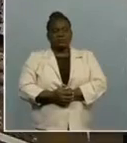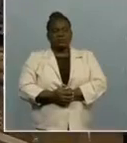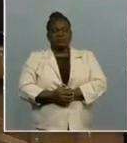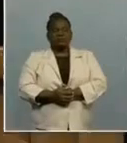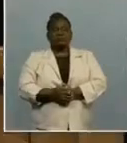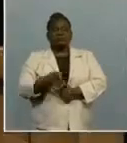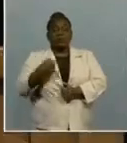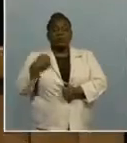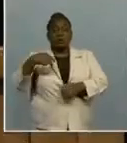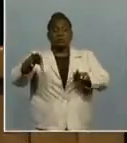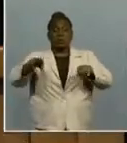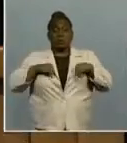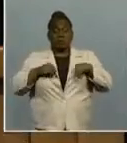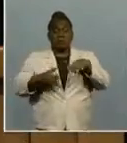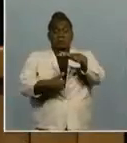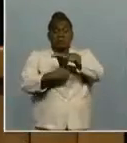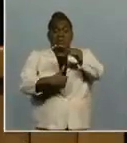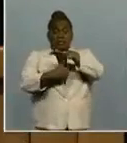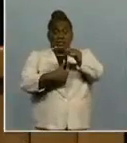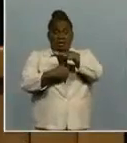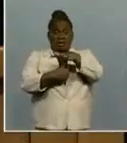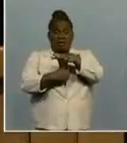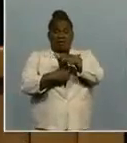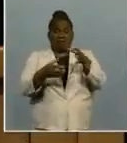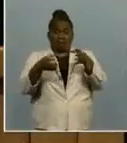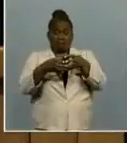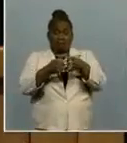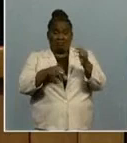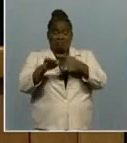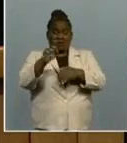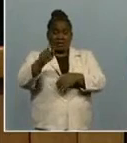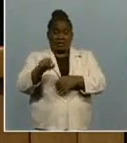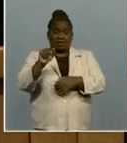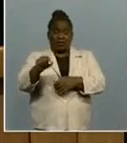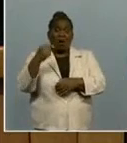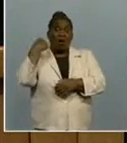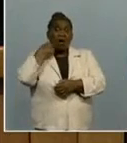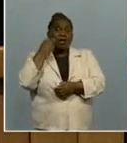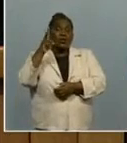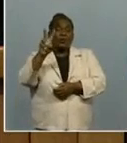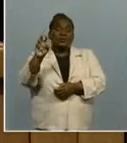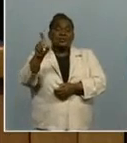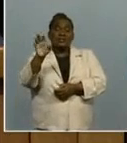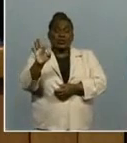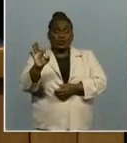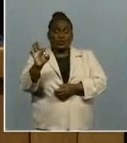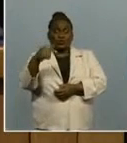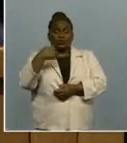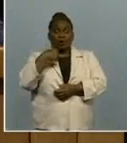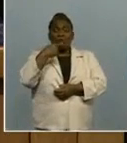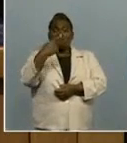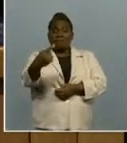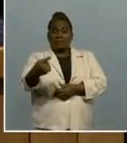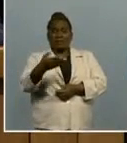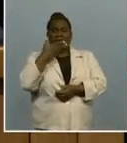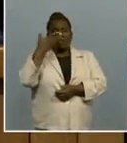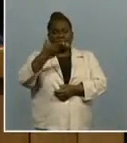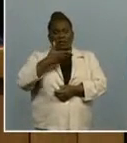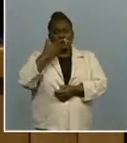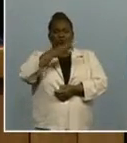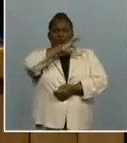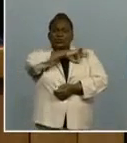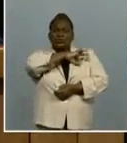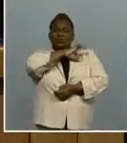cuando asumí como presidente de los consejos de estado y de ministros en el año 2018 quise expresar en mis discursos los